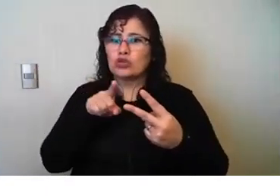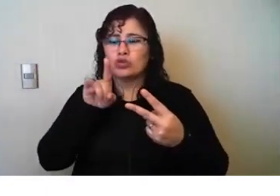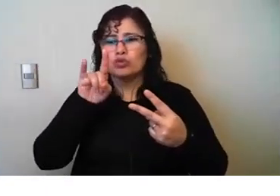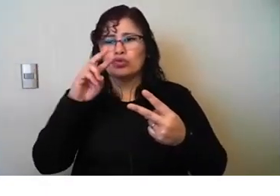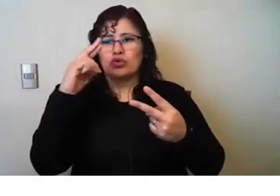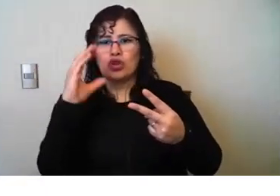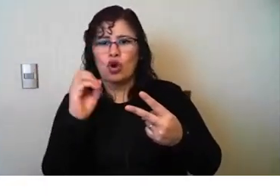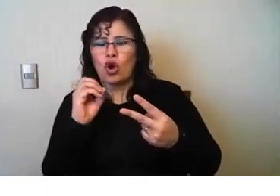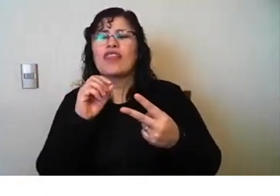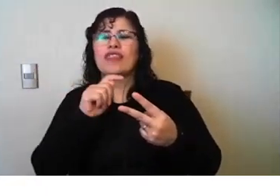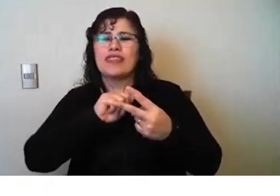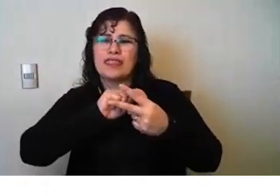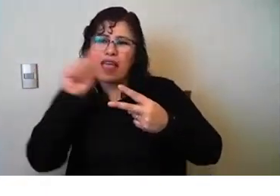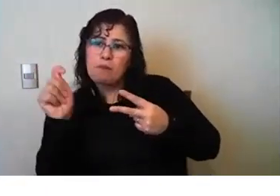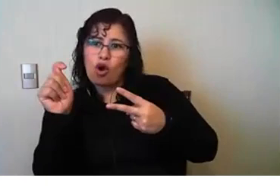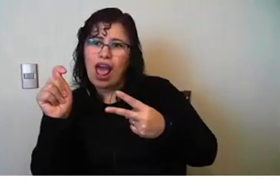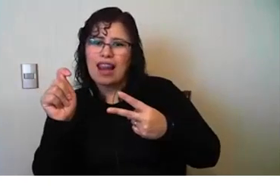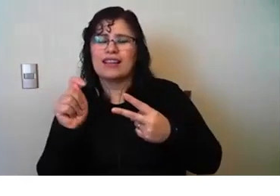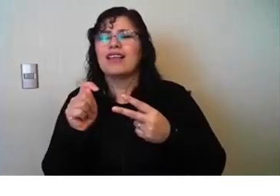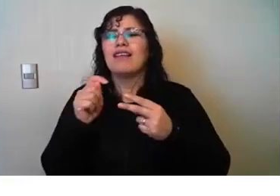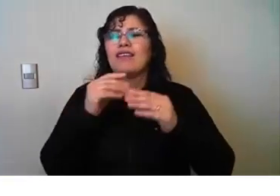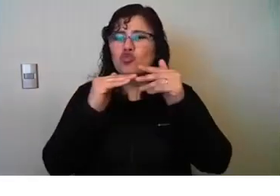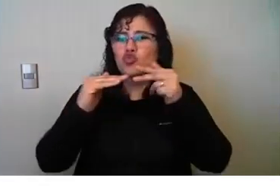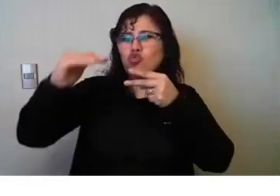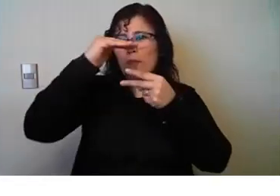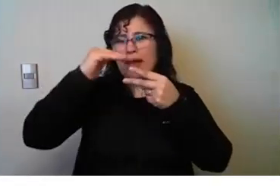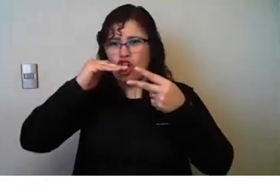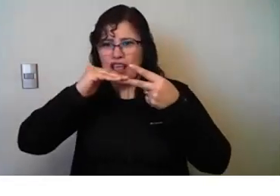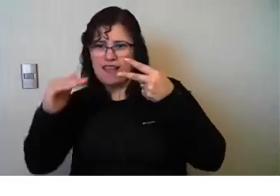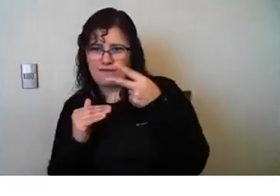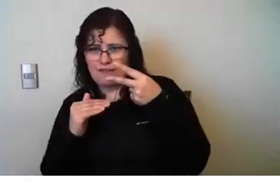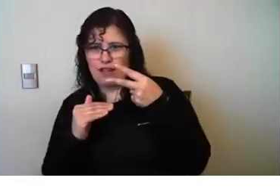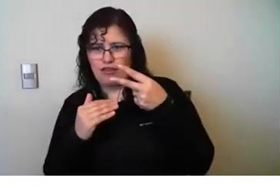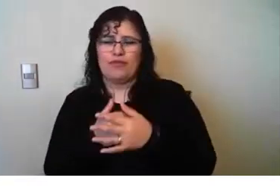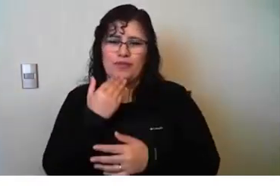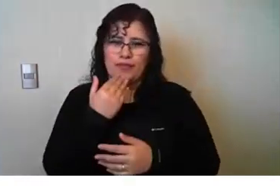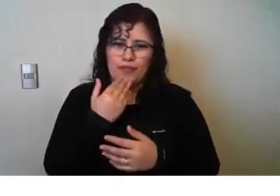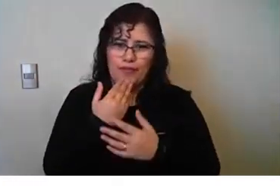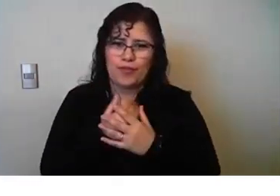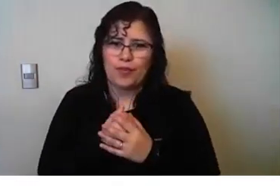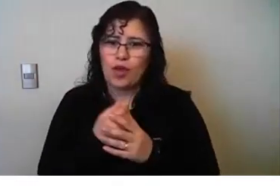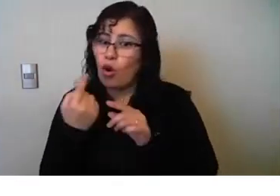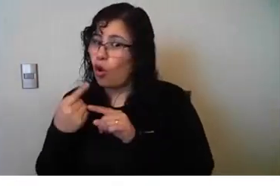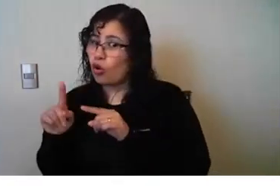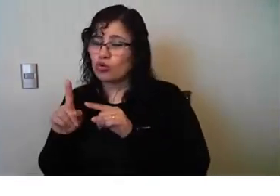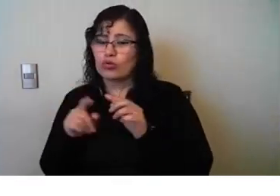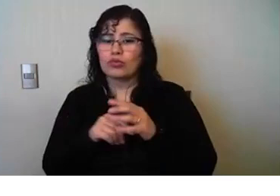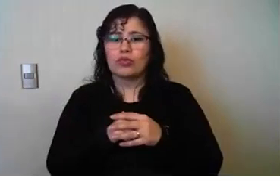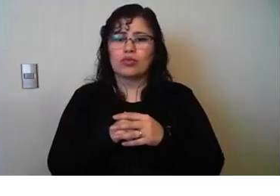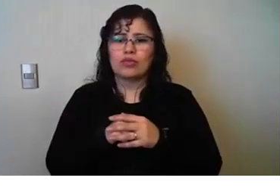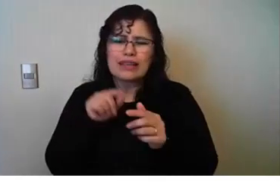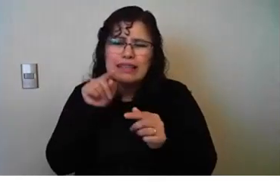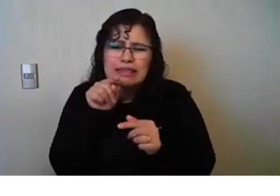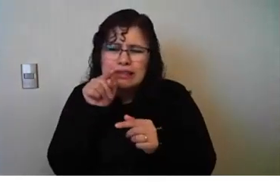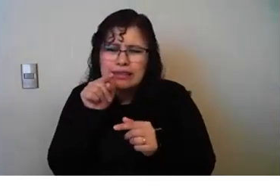superiores, inferiores. Y luego tenemos una pequeña muesca que está aquí,